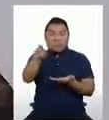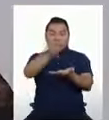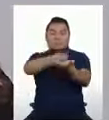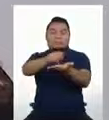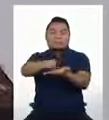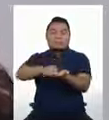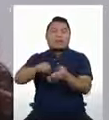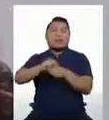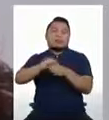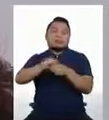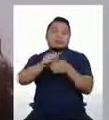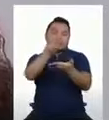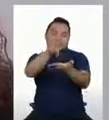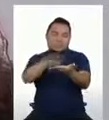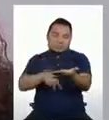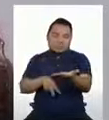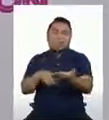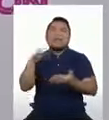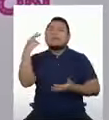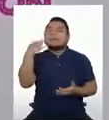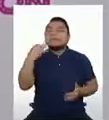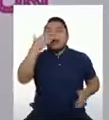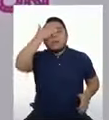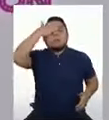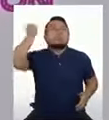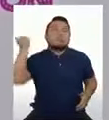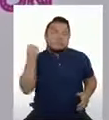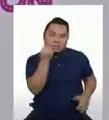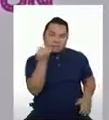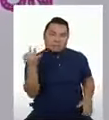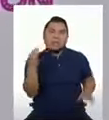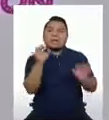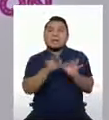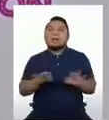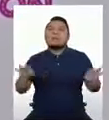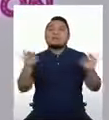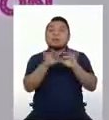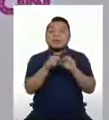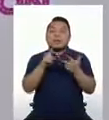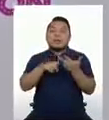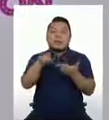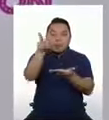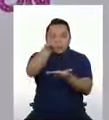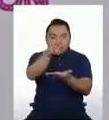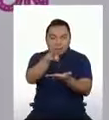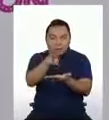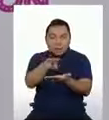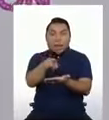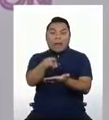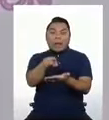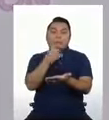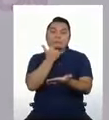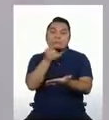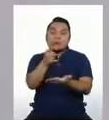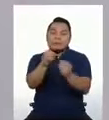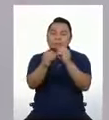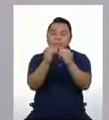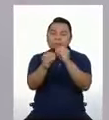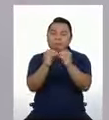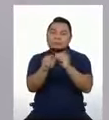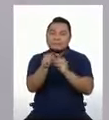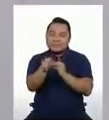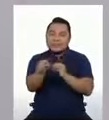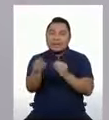escrito o borrador siempre podemos olvidar algo, así que es importante que volvamos a leer y corrijamos los pequeños errores o